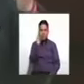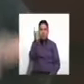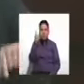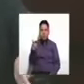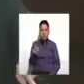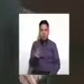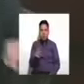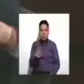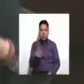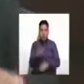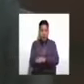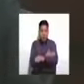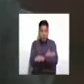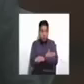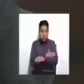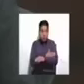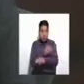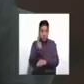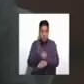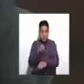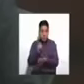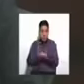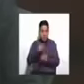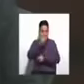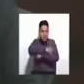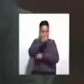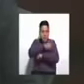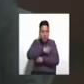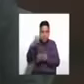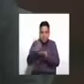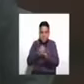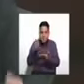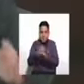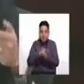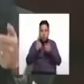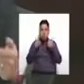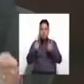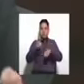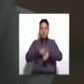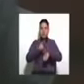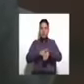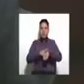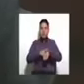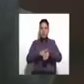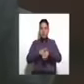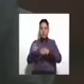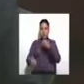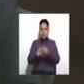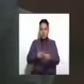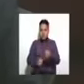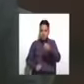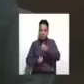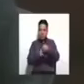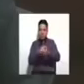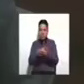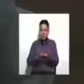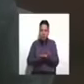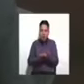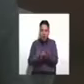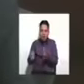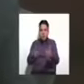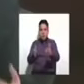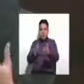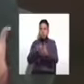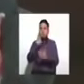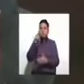porque si se hubiera aprovechado la bonanza petrolera y se hubiera gastado en infraestructura, le hubiéramos